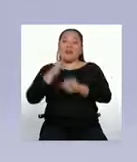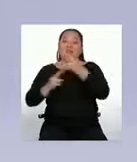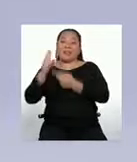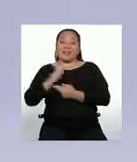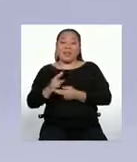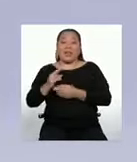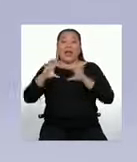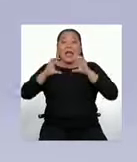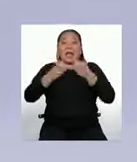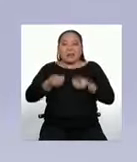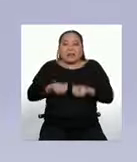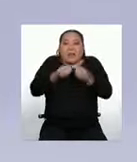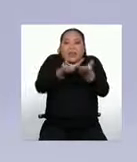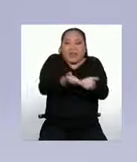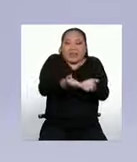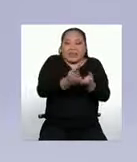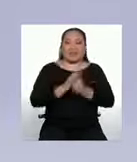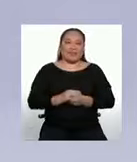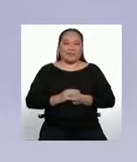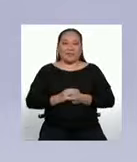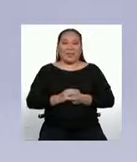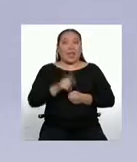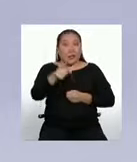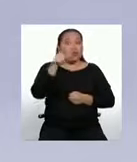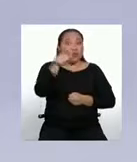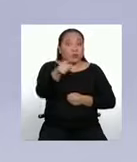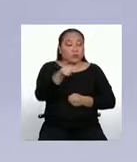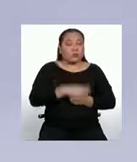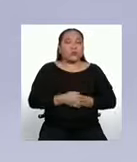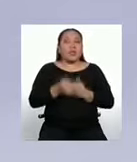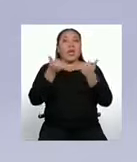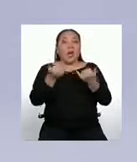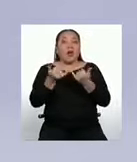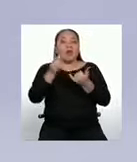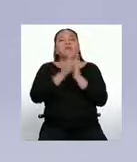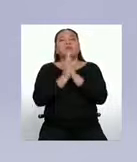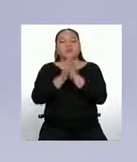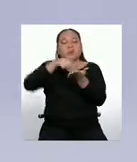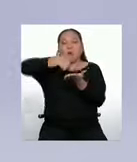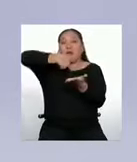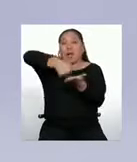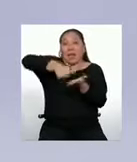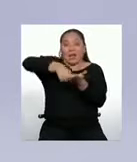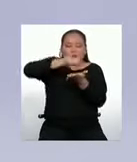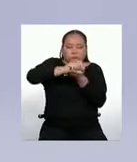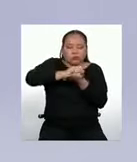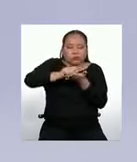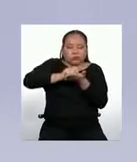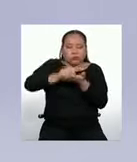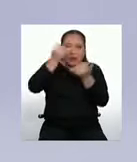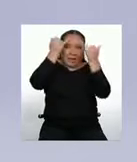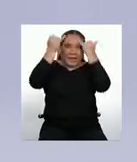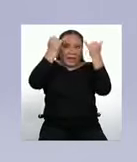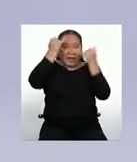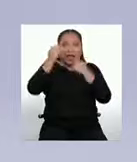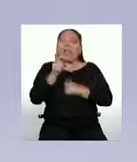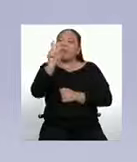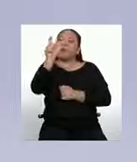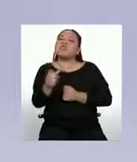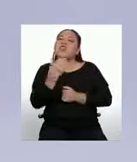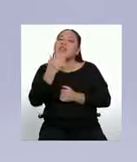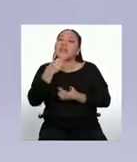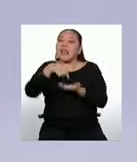amigos. Genial, ahora te toca a ti. Te retamos a que escribas una carta adecuando el texto a la intención, al